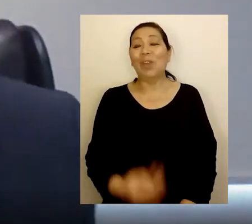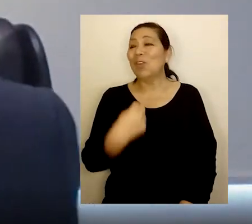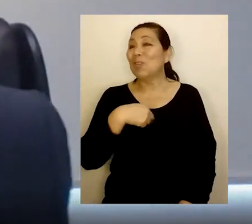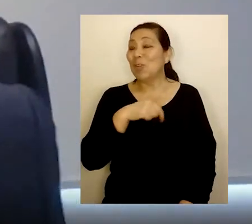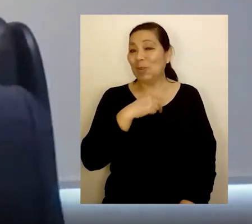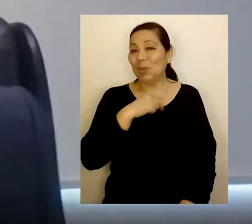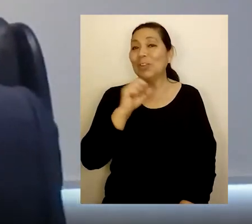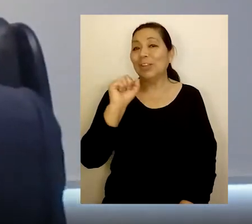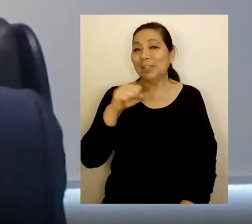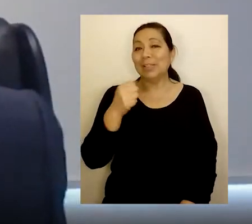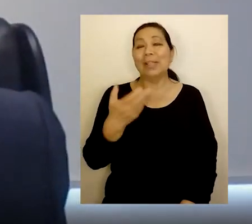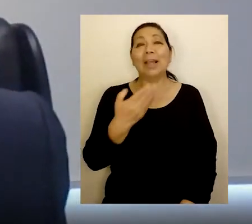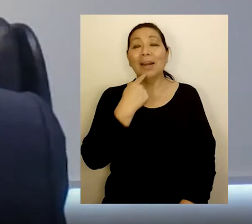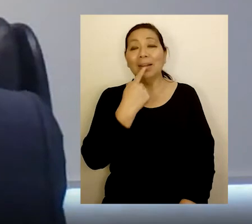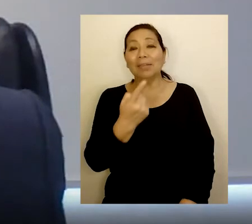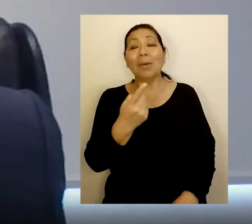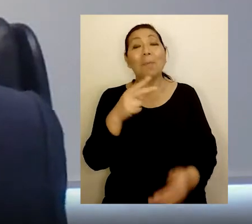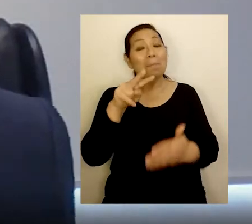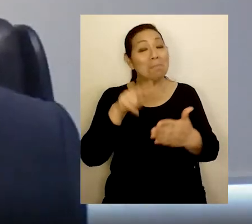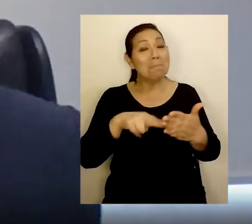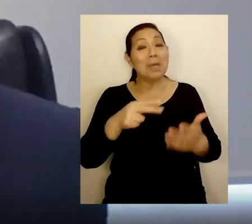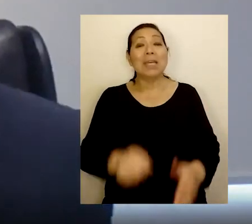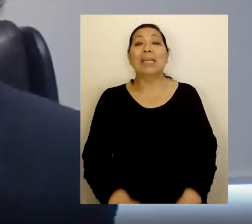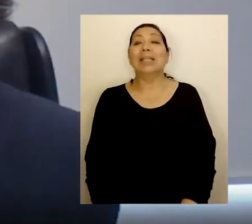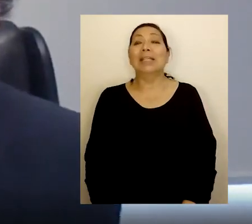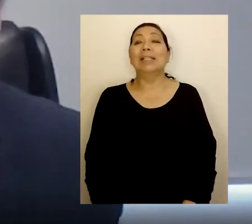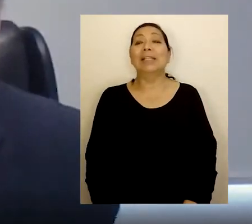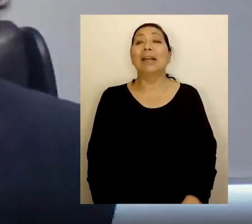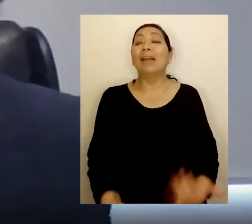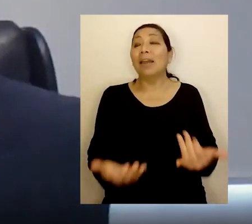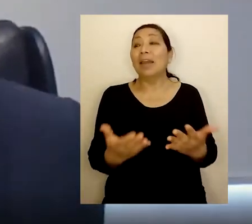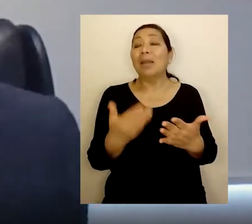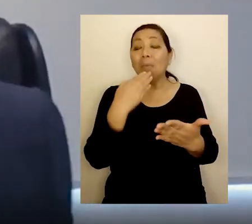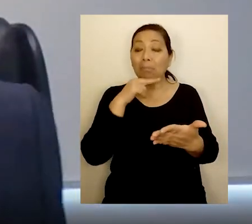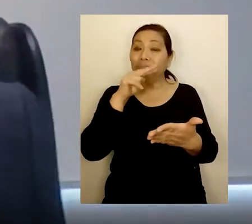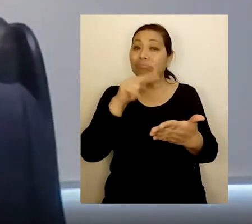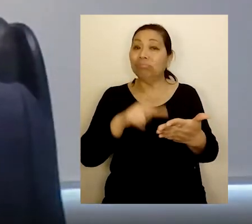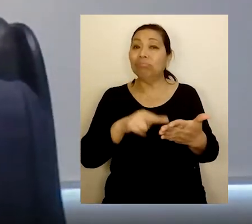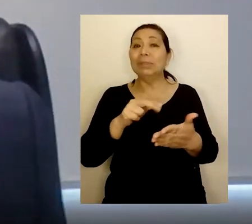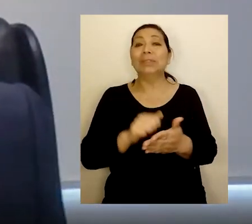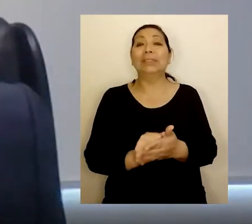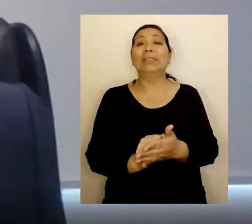Nosotros nos vamos al recurso de casación y en casación